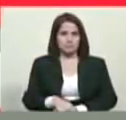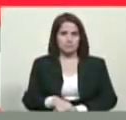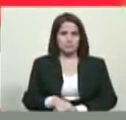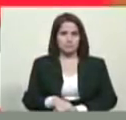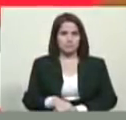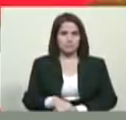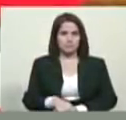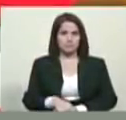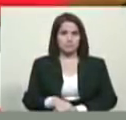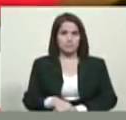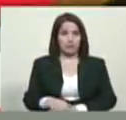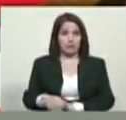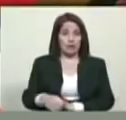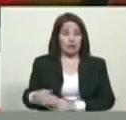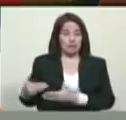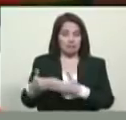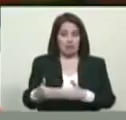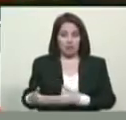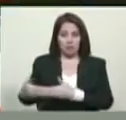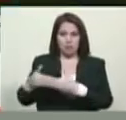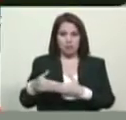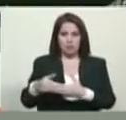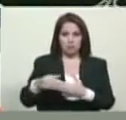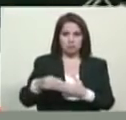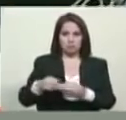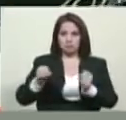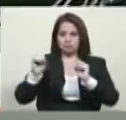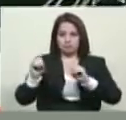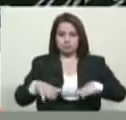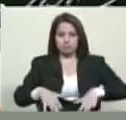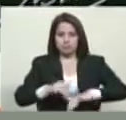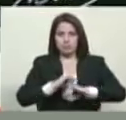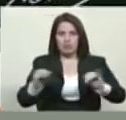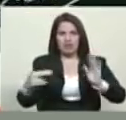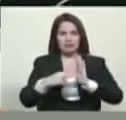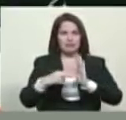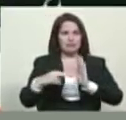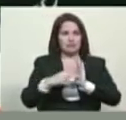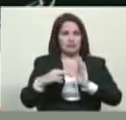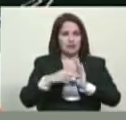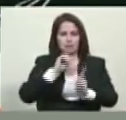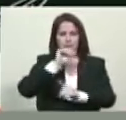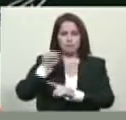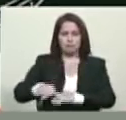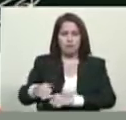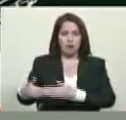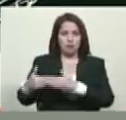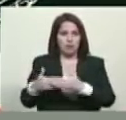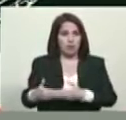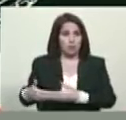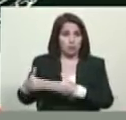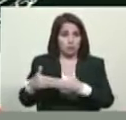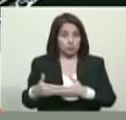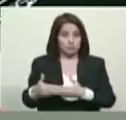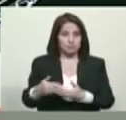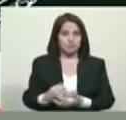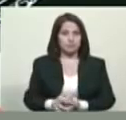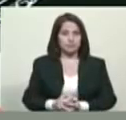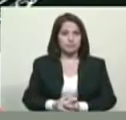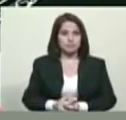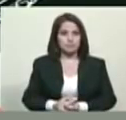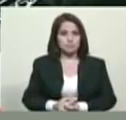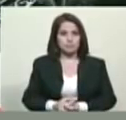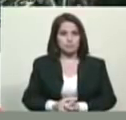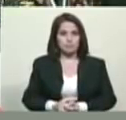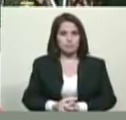Estados Unidos se retira de Siria. Otra derrota para el imperio norteamericano. Y seguirá habiendo más